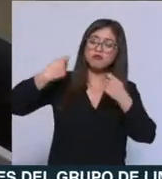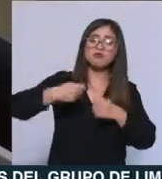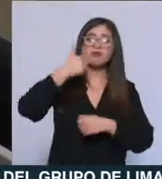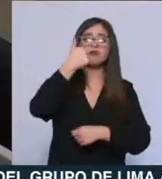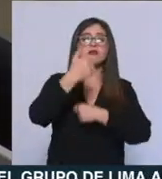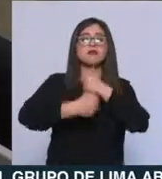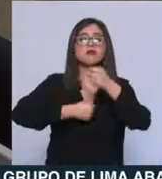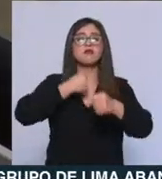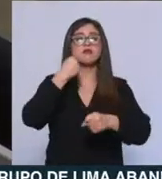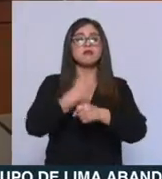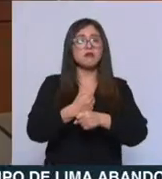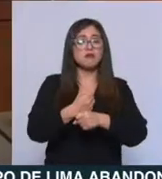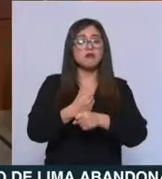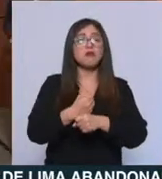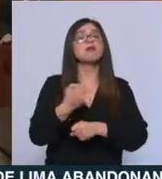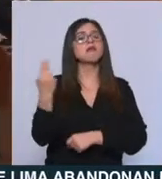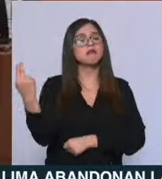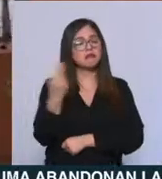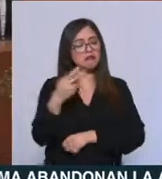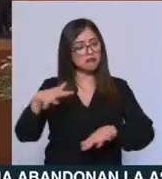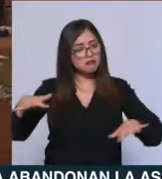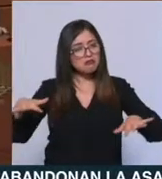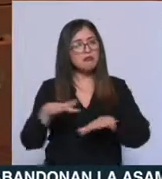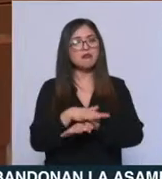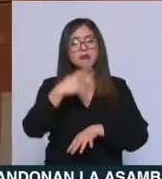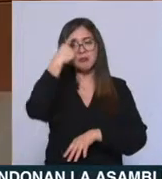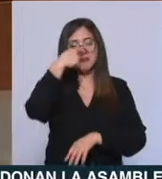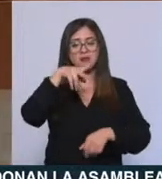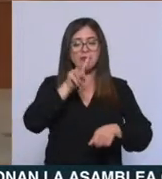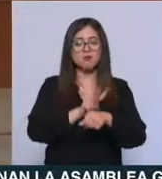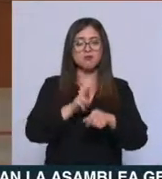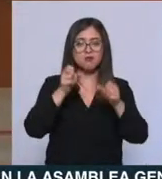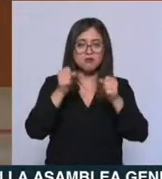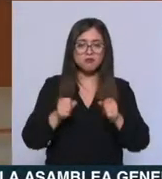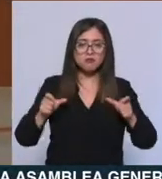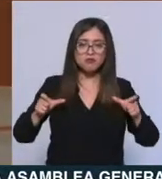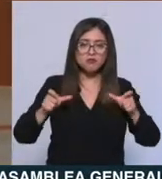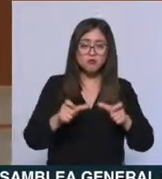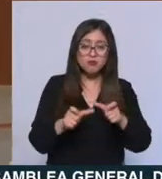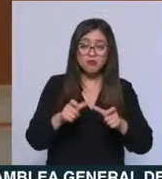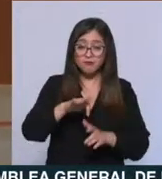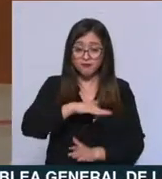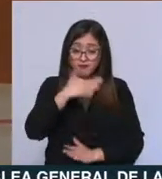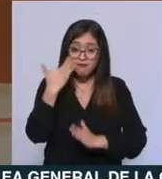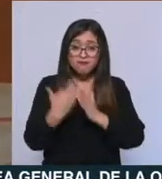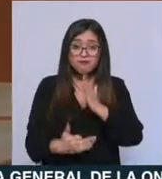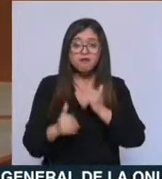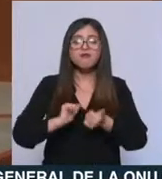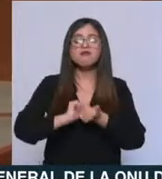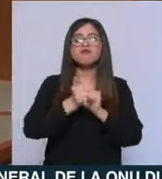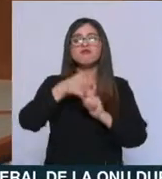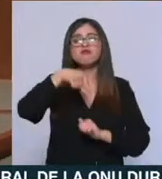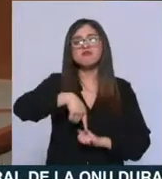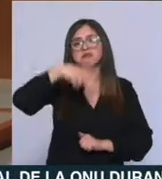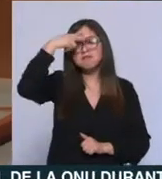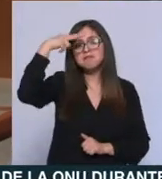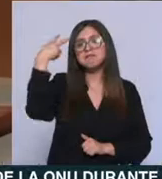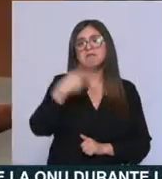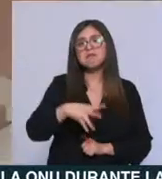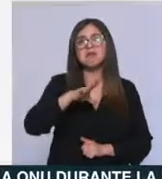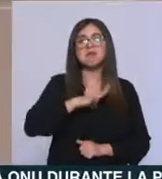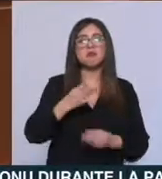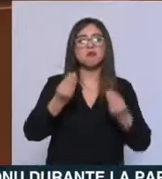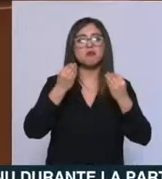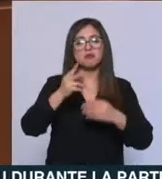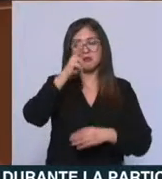que se necesita un cambio sustancial de estrategia de seguridad, debido a que la falta de esta ha mantenido al país bajo una crisis de